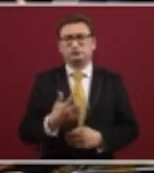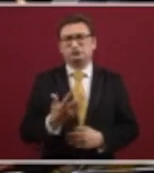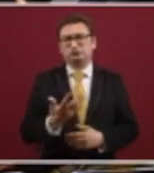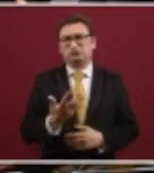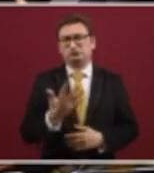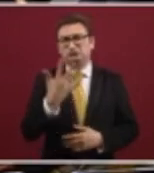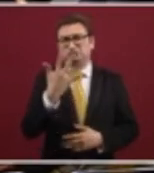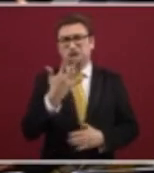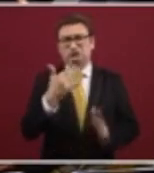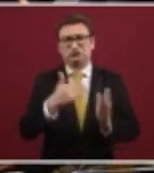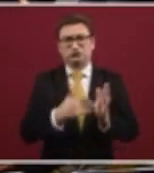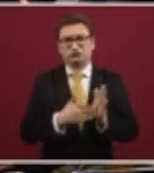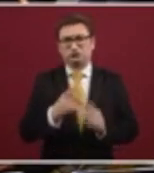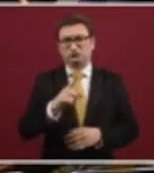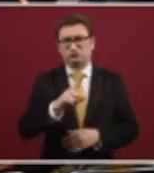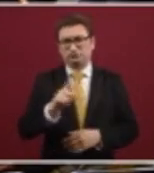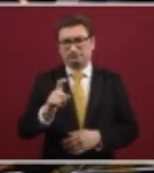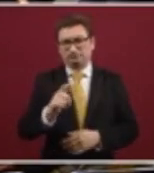$5,100